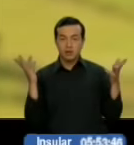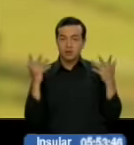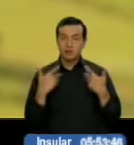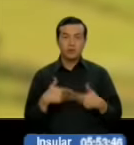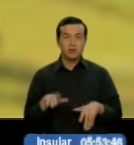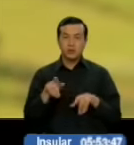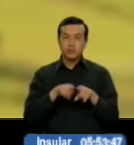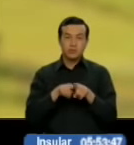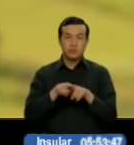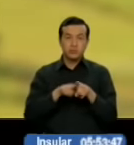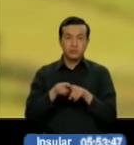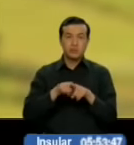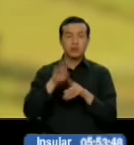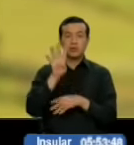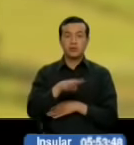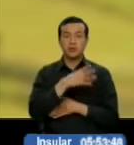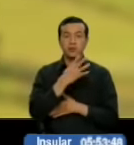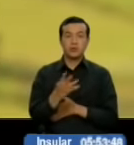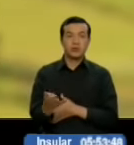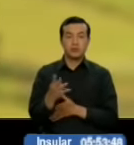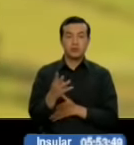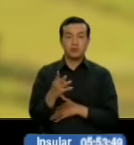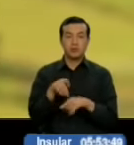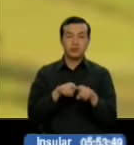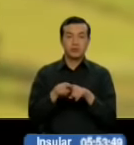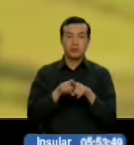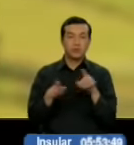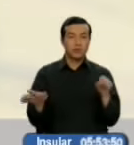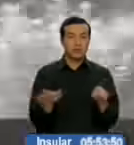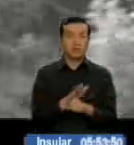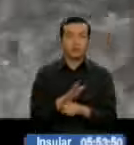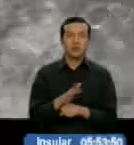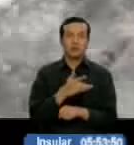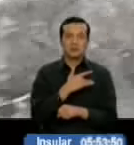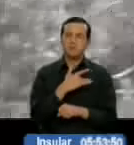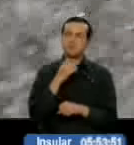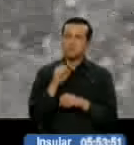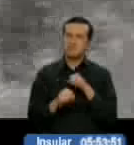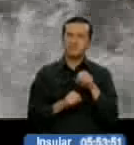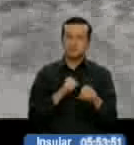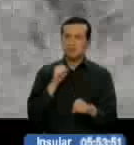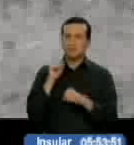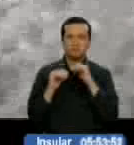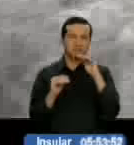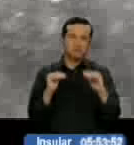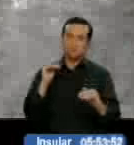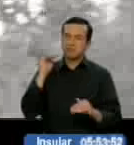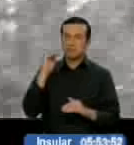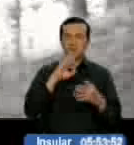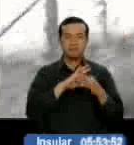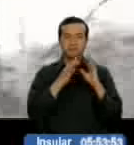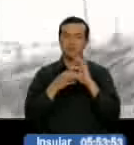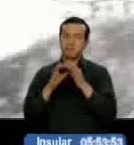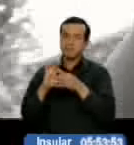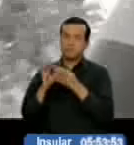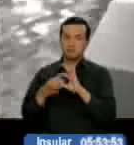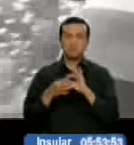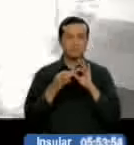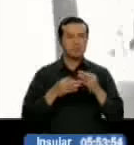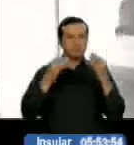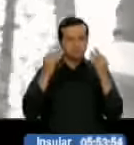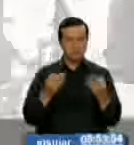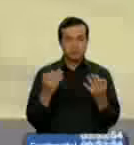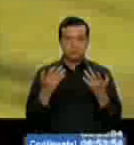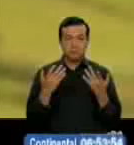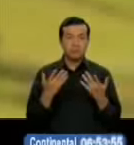de correr en Londres, acabé la ruta y dije, no, tengo que llegar a otra Olimpiada y ahí sí hacer lo que en